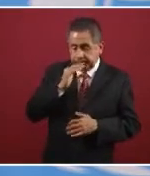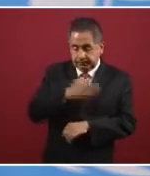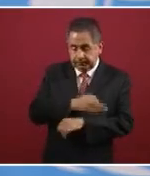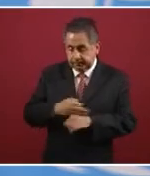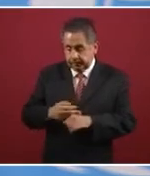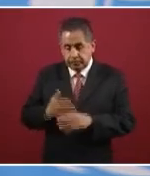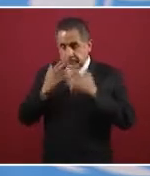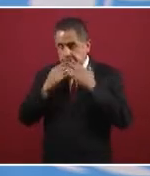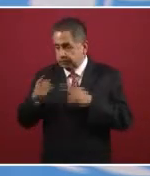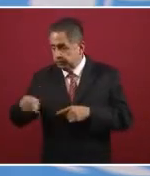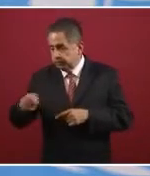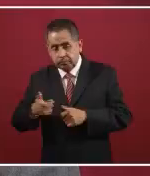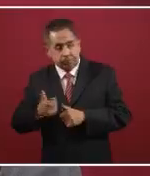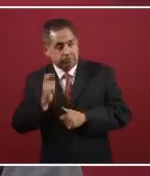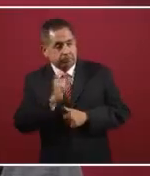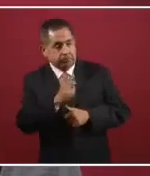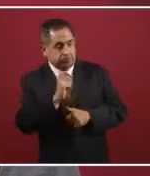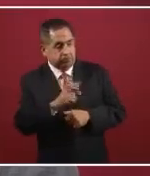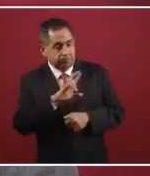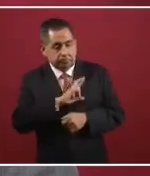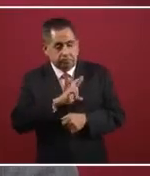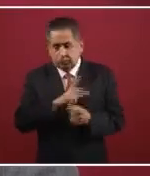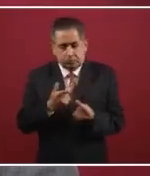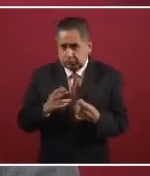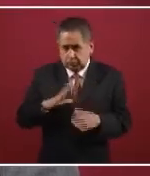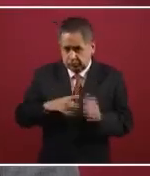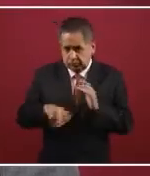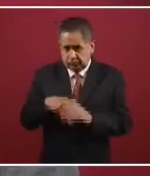pagar la colegiatura de sus hijos.